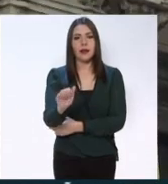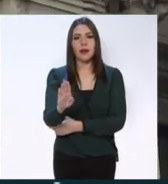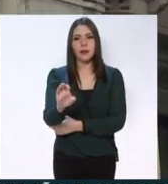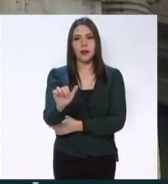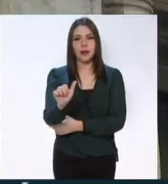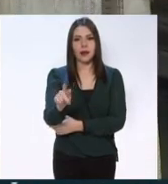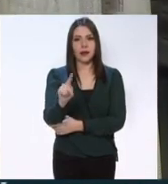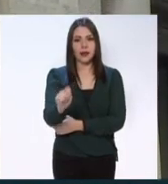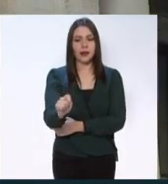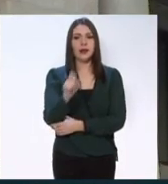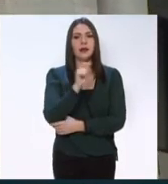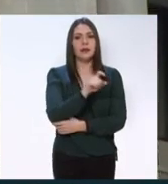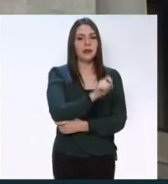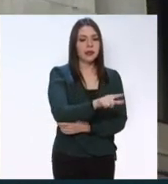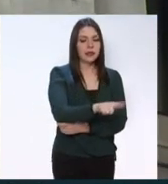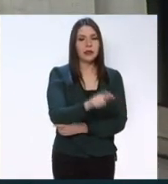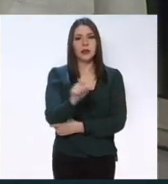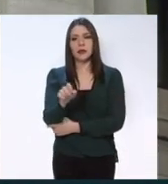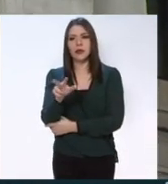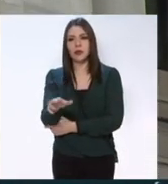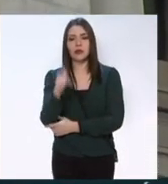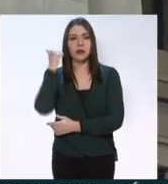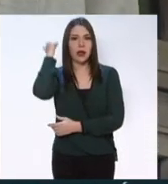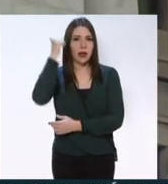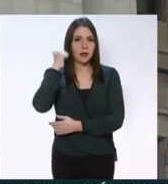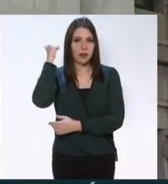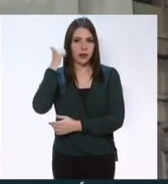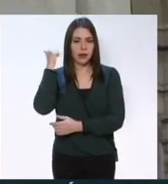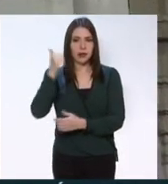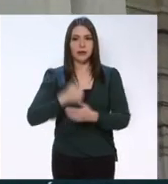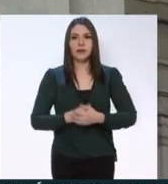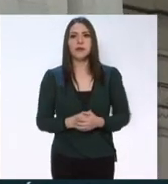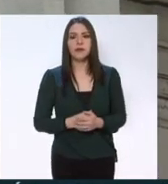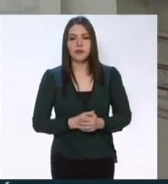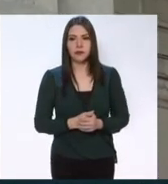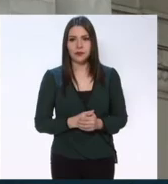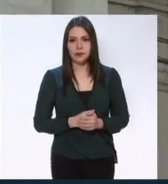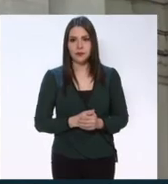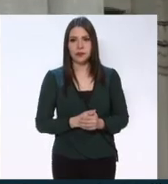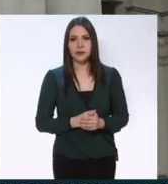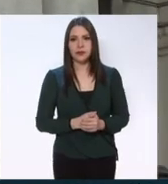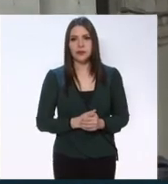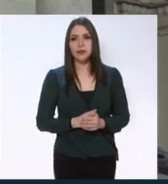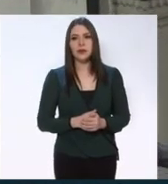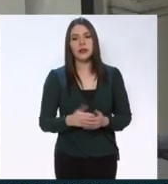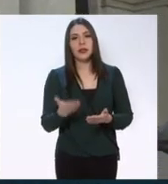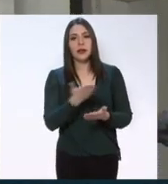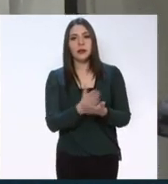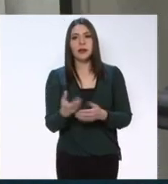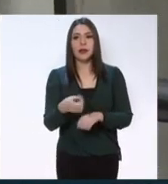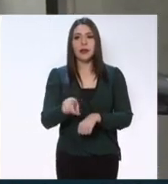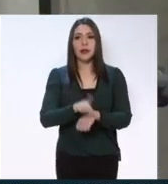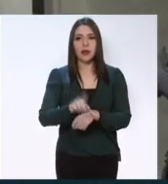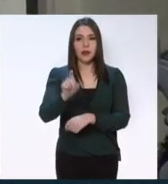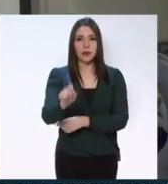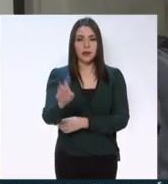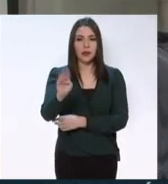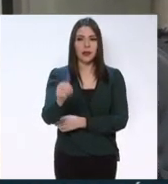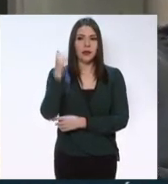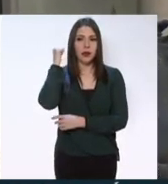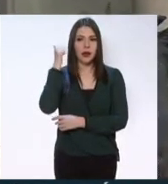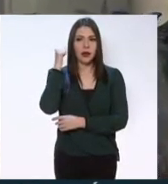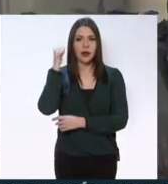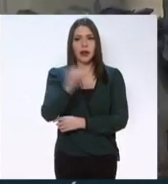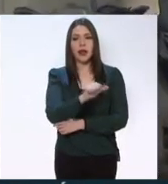en la importancia del cuidado del medio ambiente. Esto será el 27 y 28 de abril. Además, del 29 de abril al 12 de